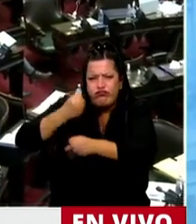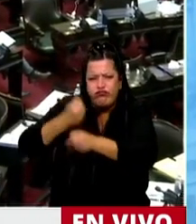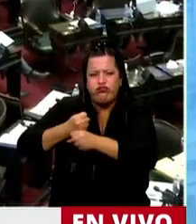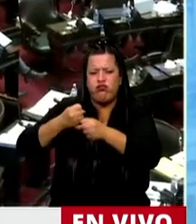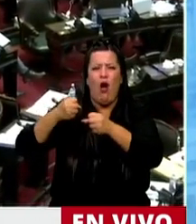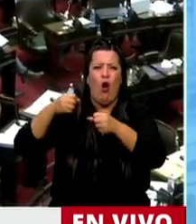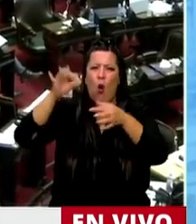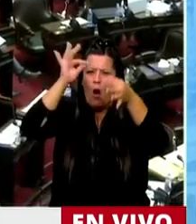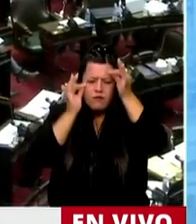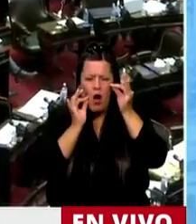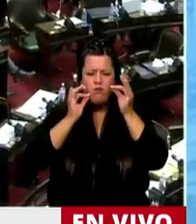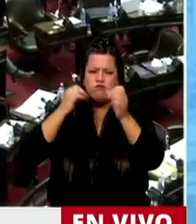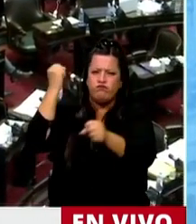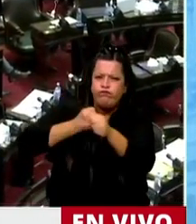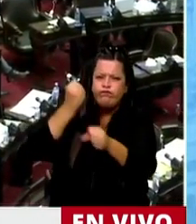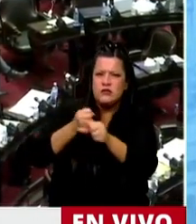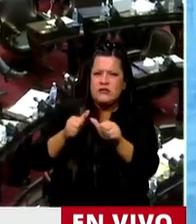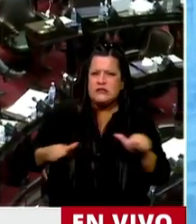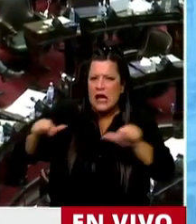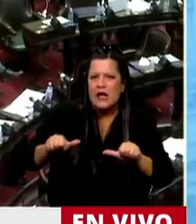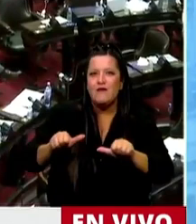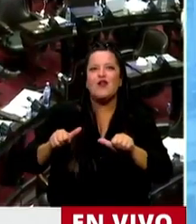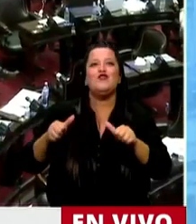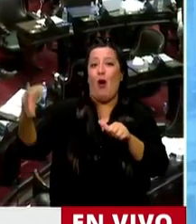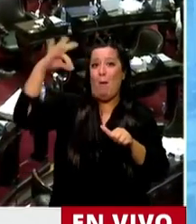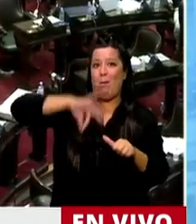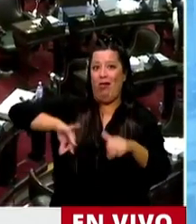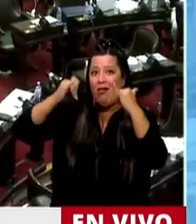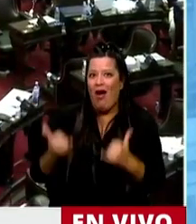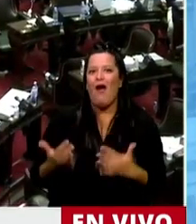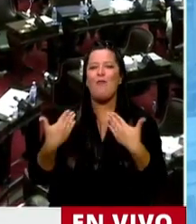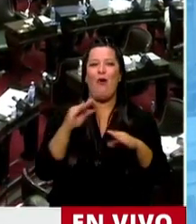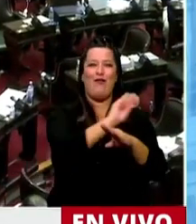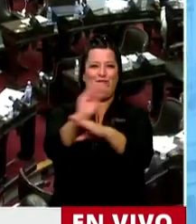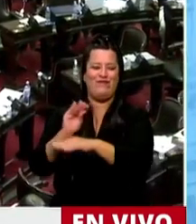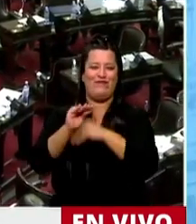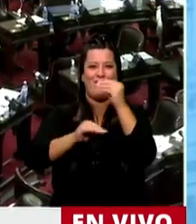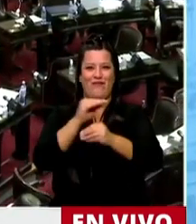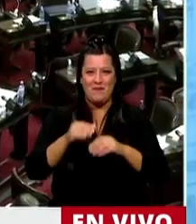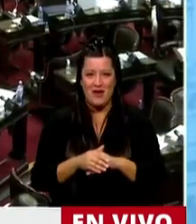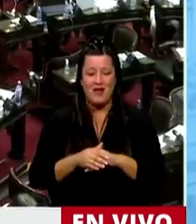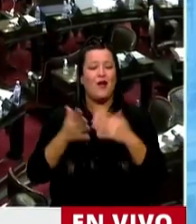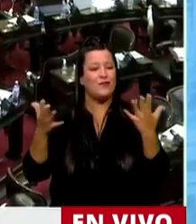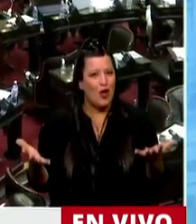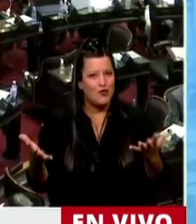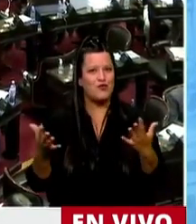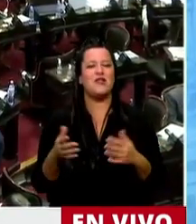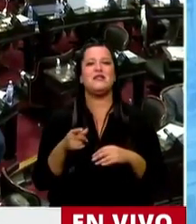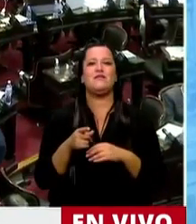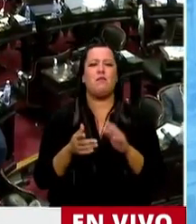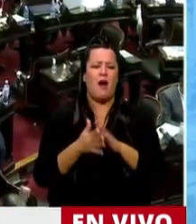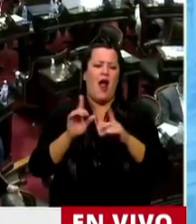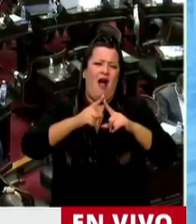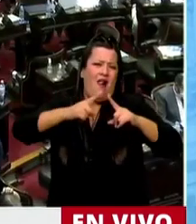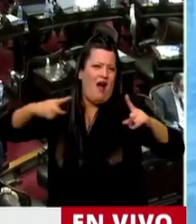frente, puede llevar el pan a su casa. Entonces, presidente, y para no